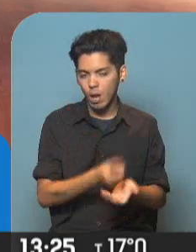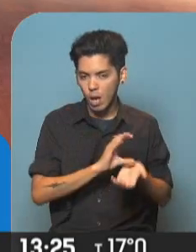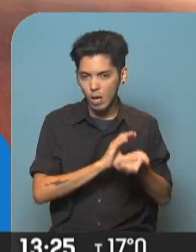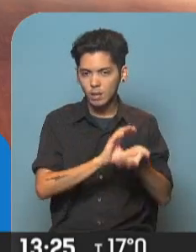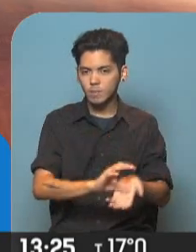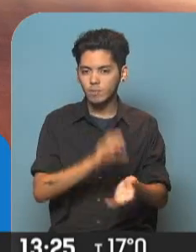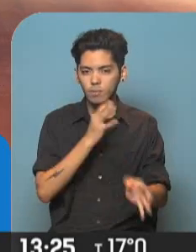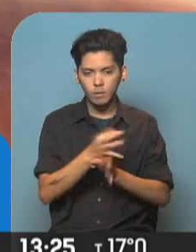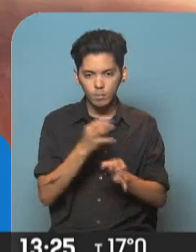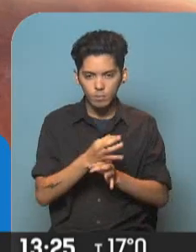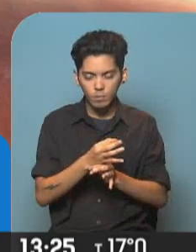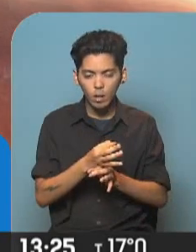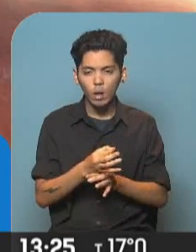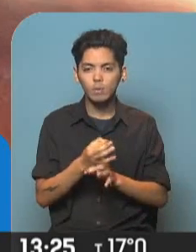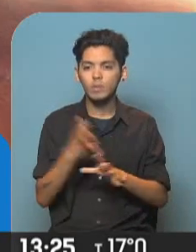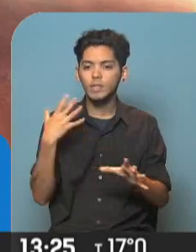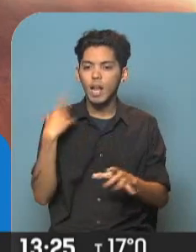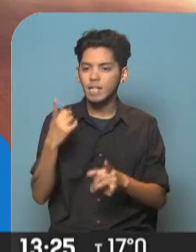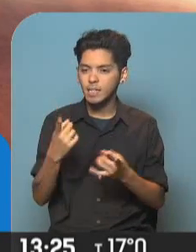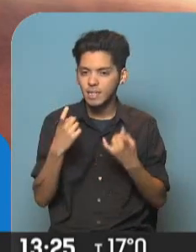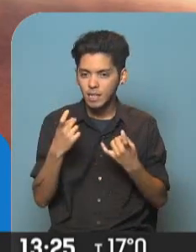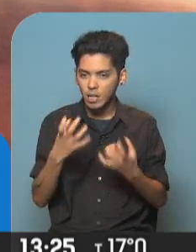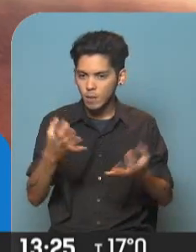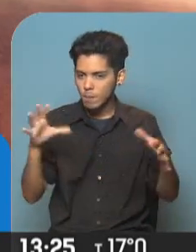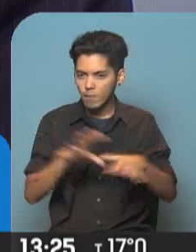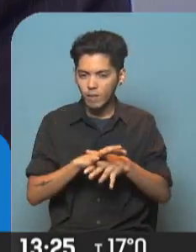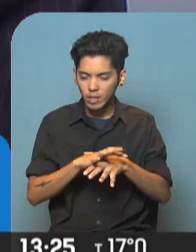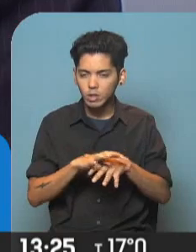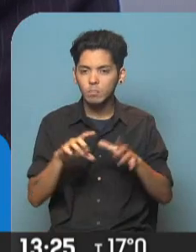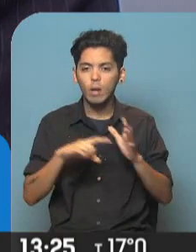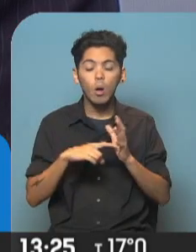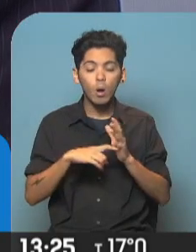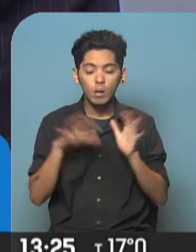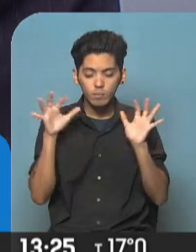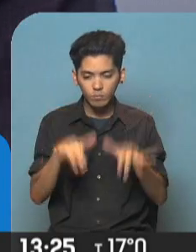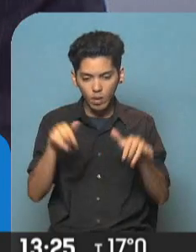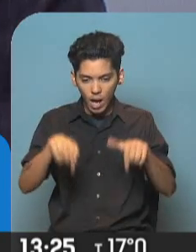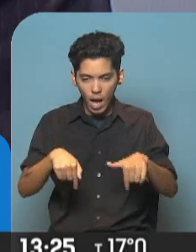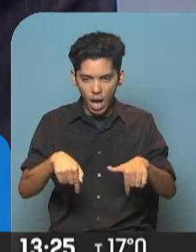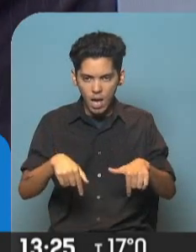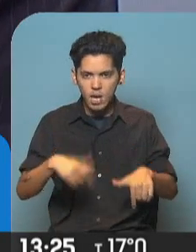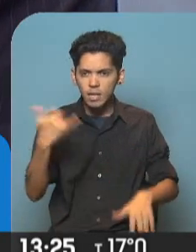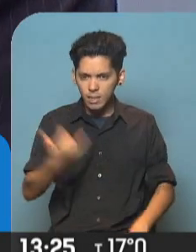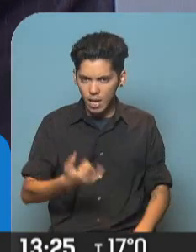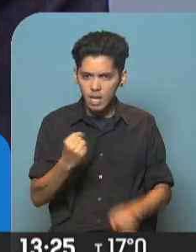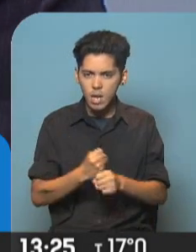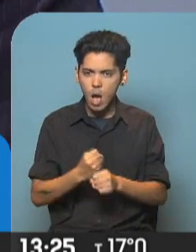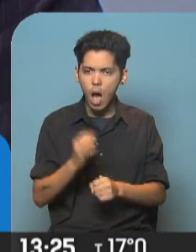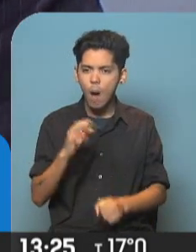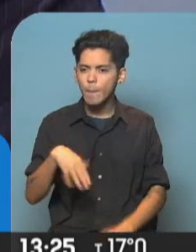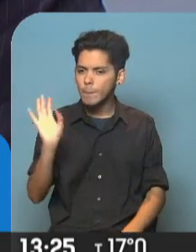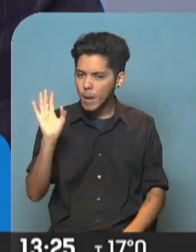Formación, profesionales de excelencia. Esos médicos que se concentran en el área metropolitana aquí en Buenos Aires, ¿tienen trabajo o tendrían